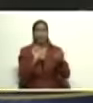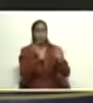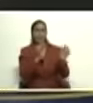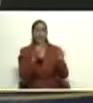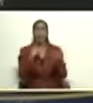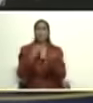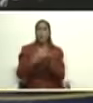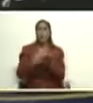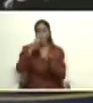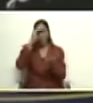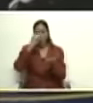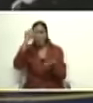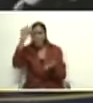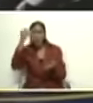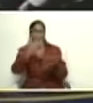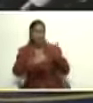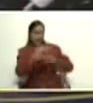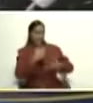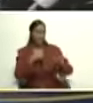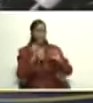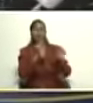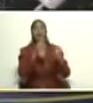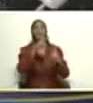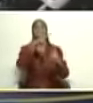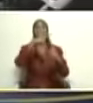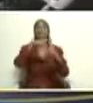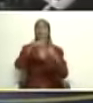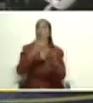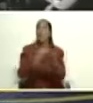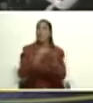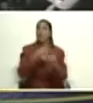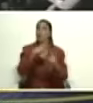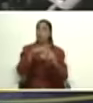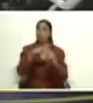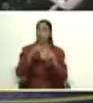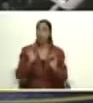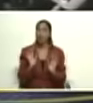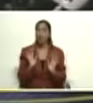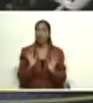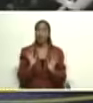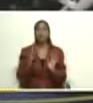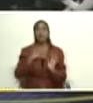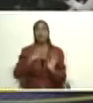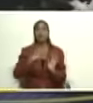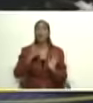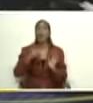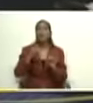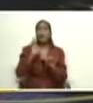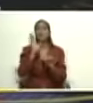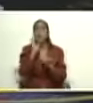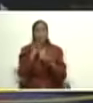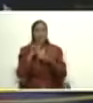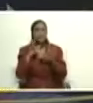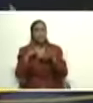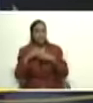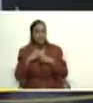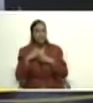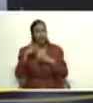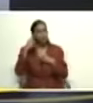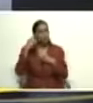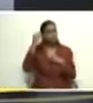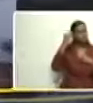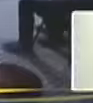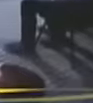proponemos, pero siempre con propuestas y propositivas, ¿no? Y aun cuando no estamos satisfechos de donde estamos, pero sí vamos a